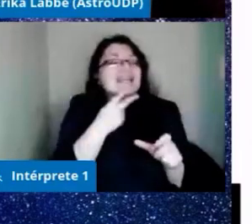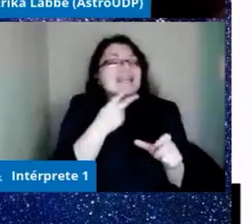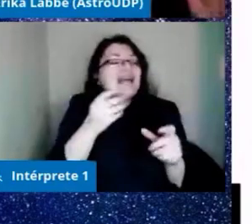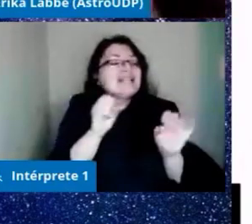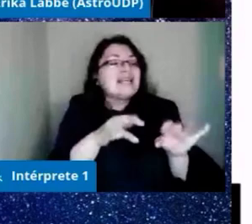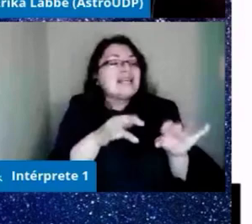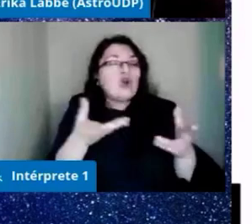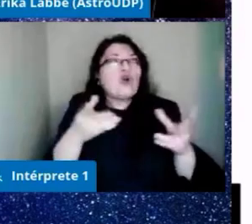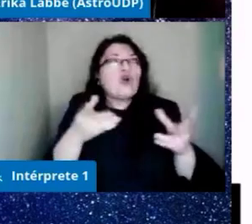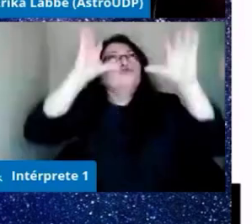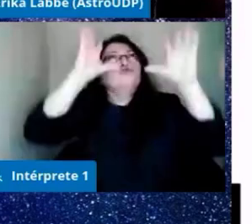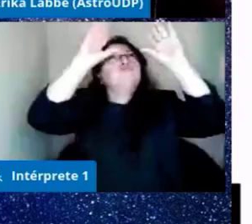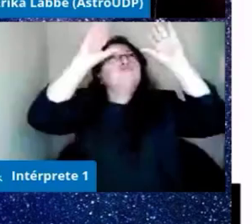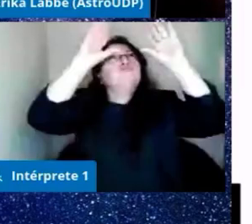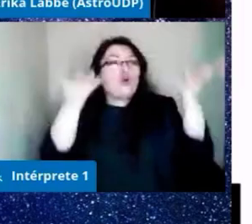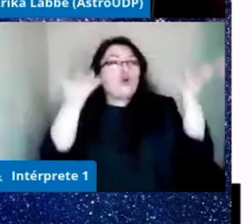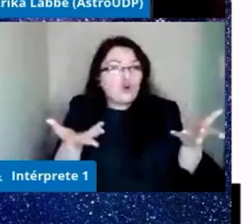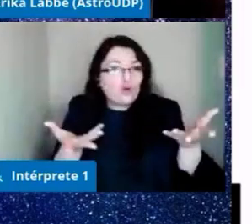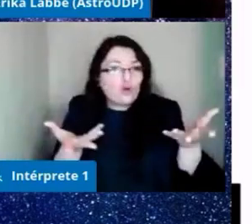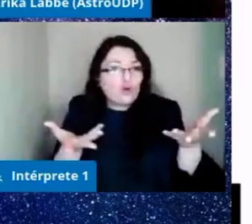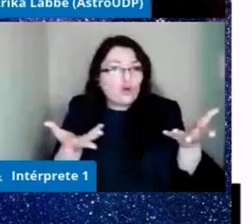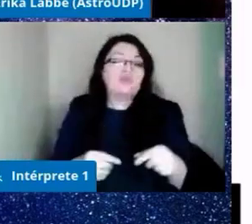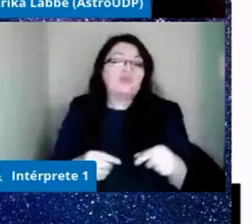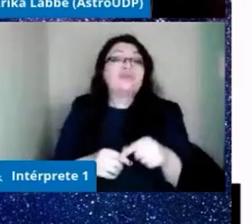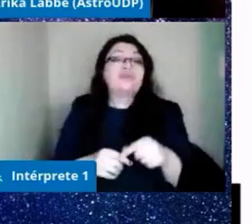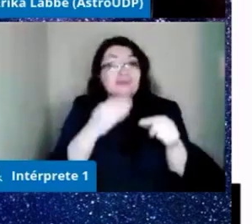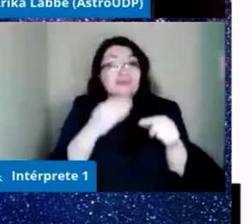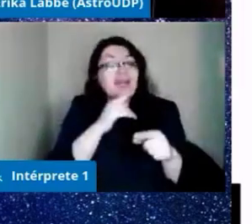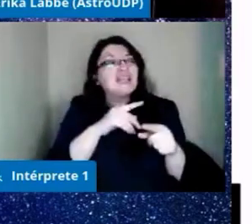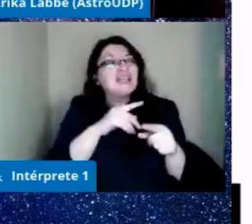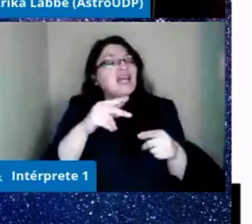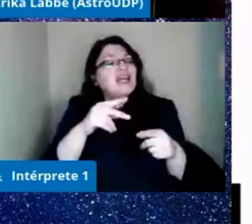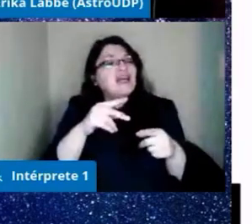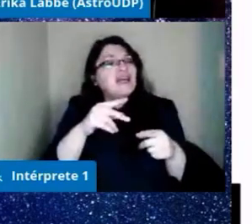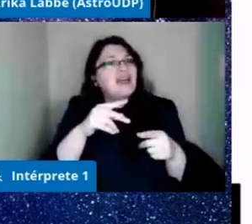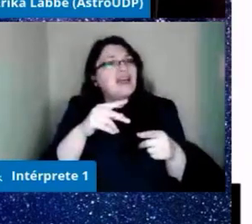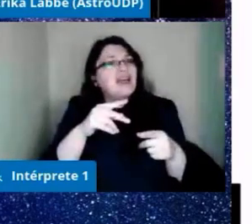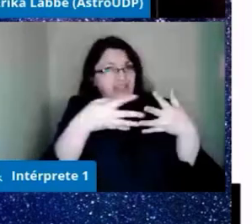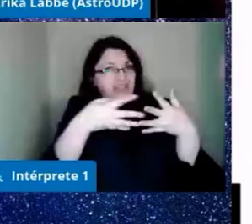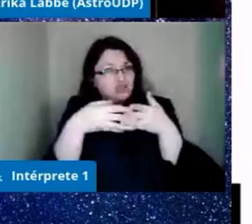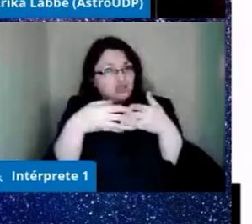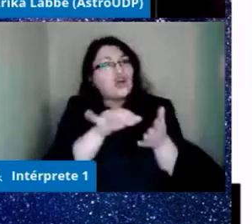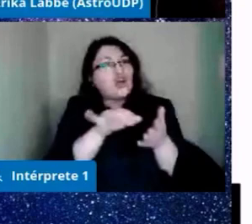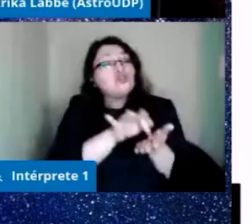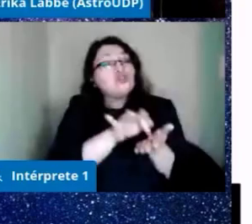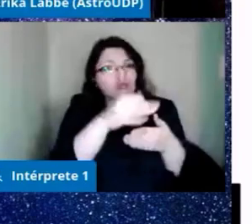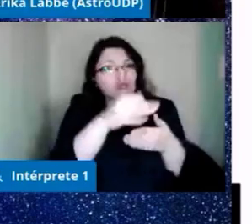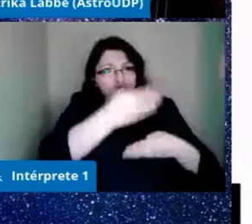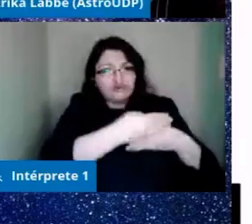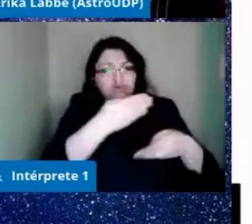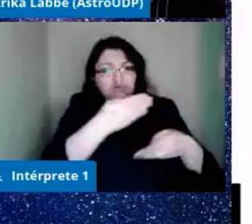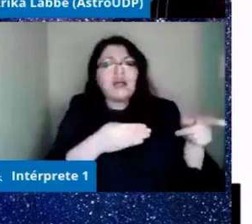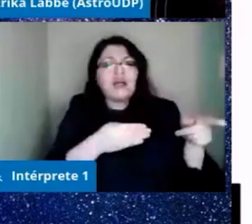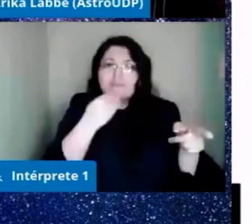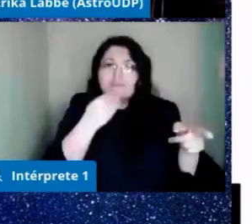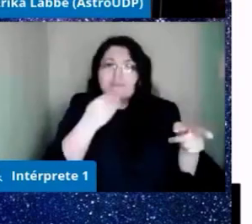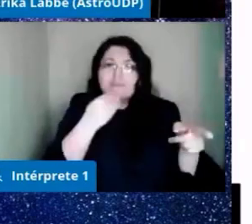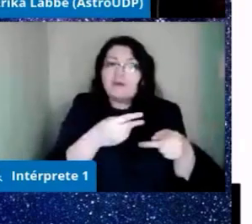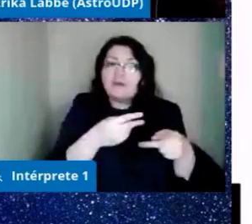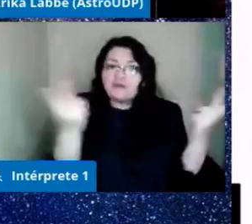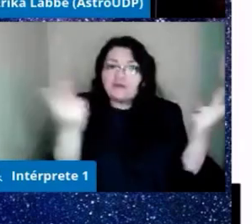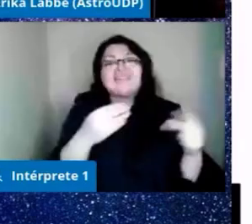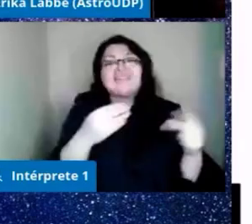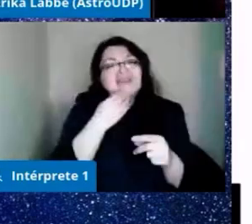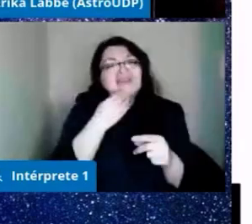hizo acá terminó llegando hasta esos lados y siendo mencionado. Y también, obviamente, notas sobre Wanda, las veces